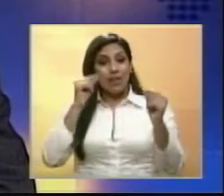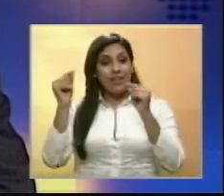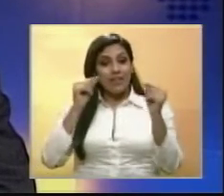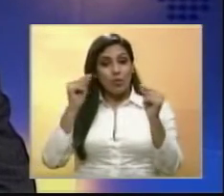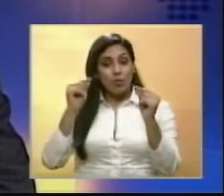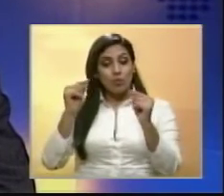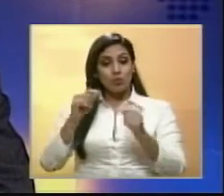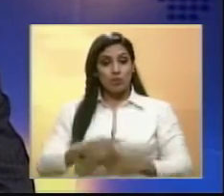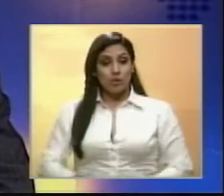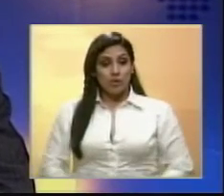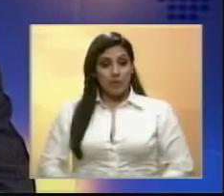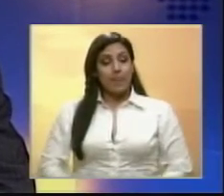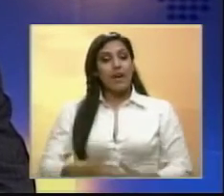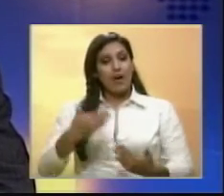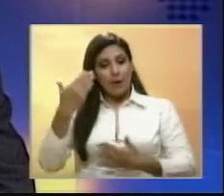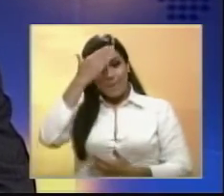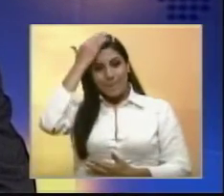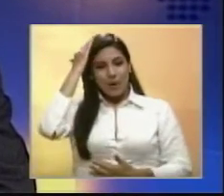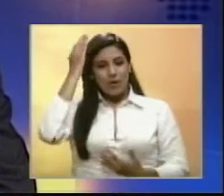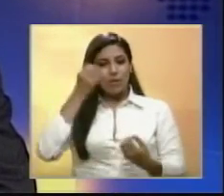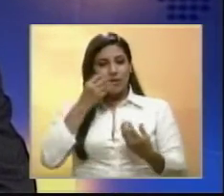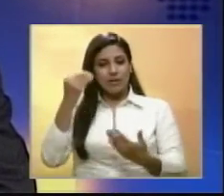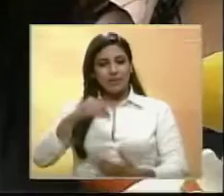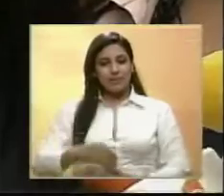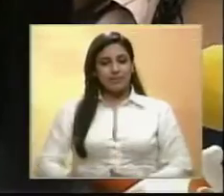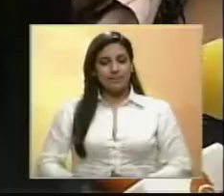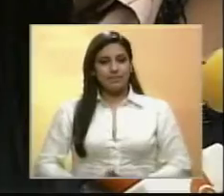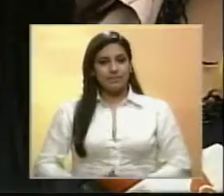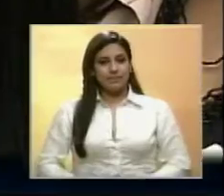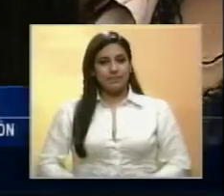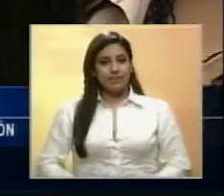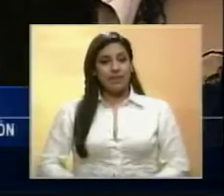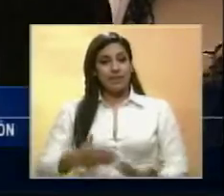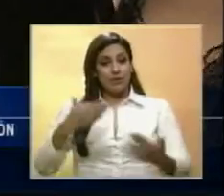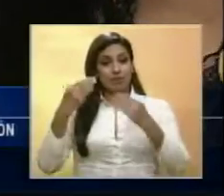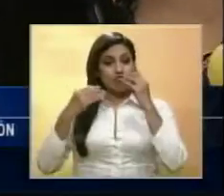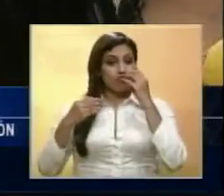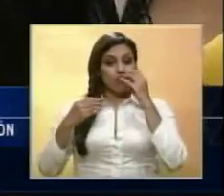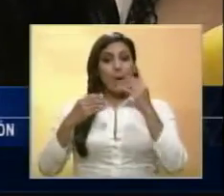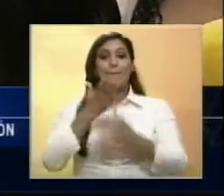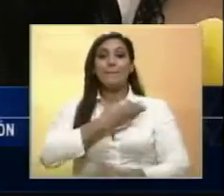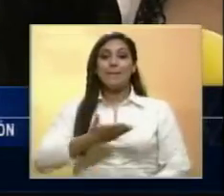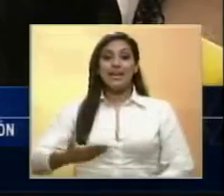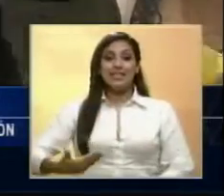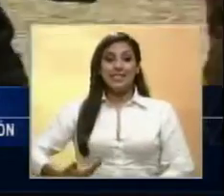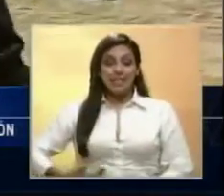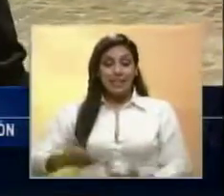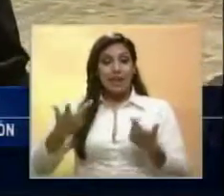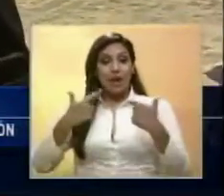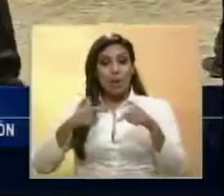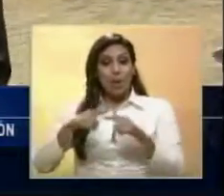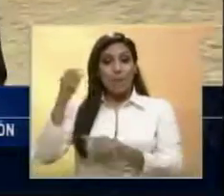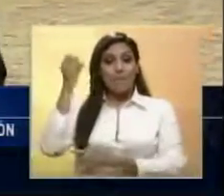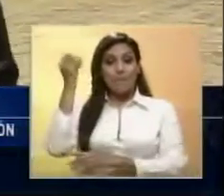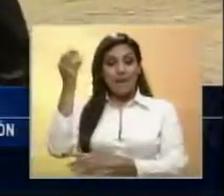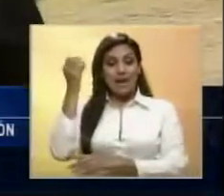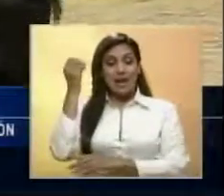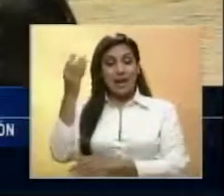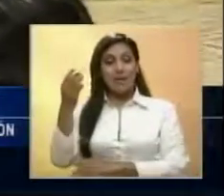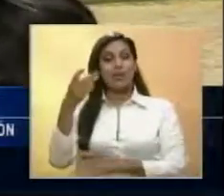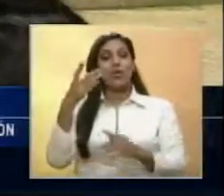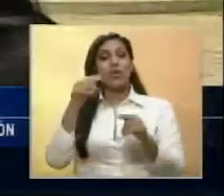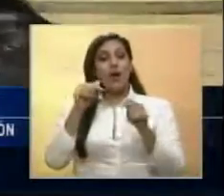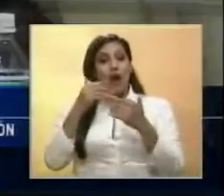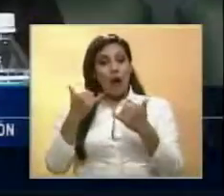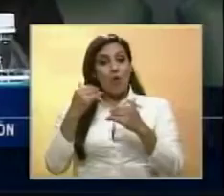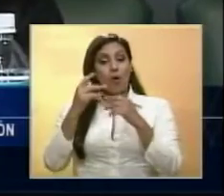del instrumento. Manuel Covela tiene los detalles. Delsa Solórzano, presidente de la instancia parlamentaria, explicó que en